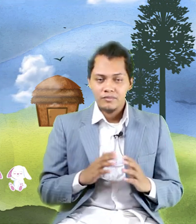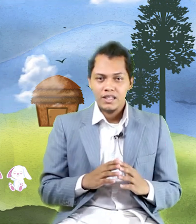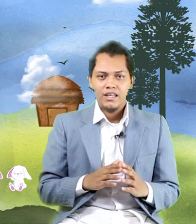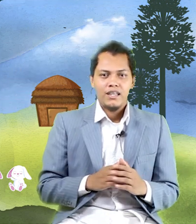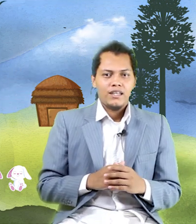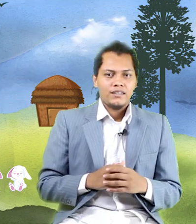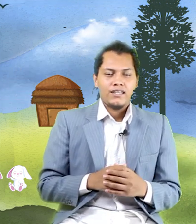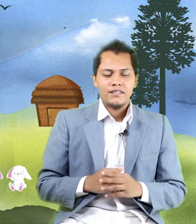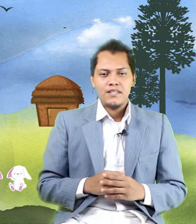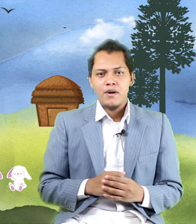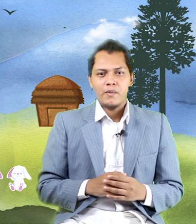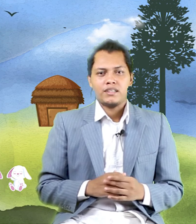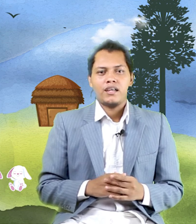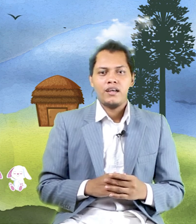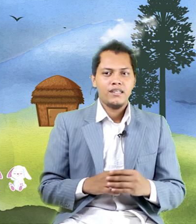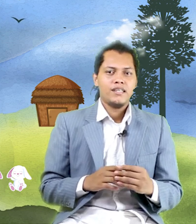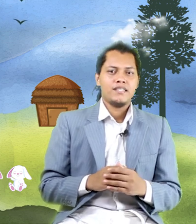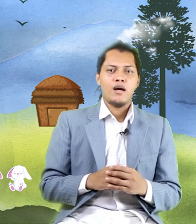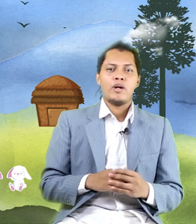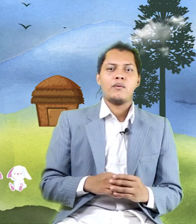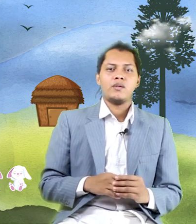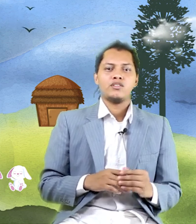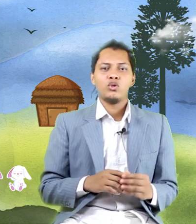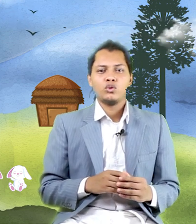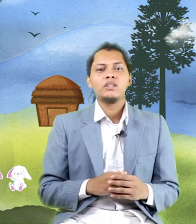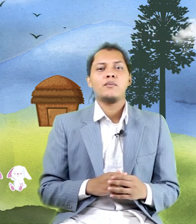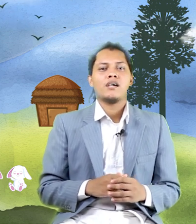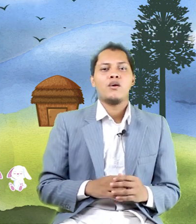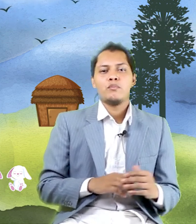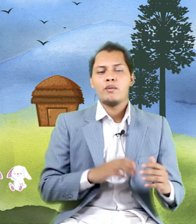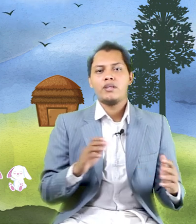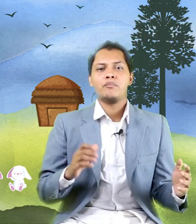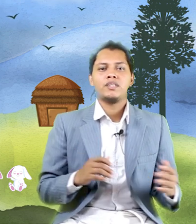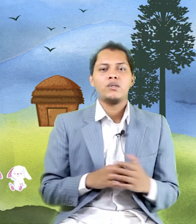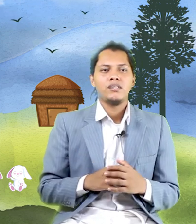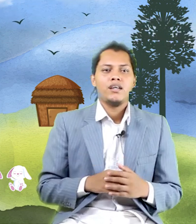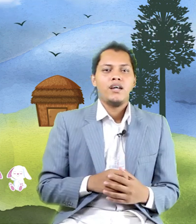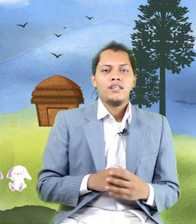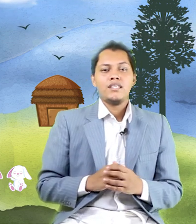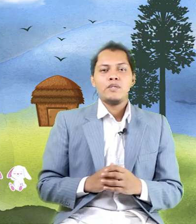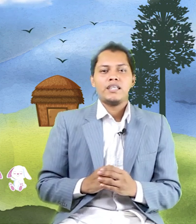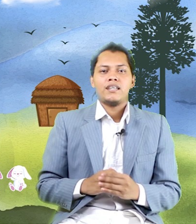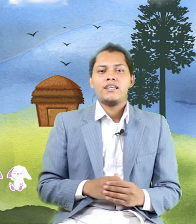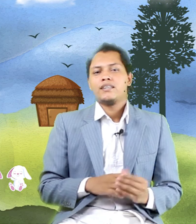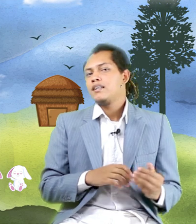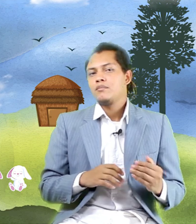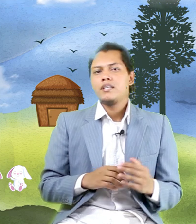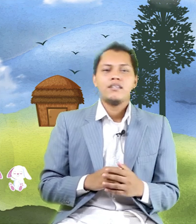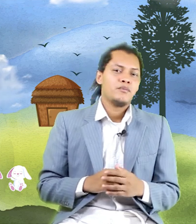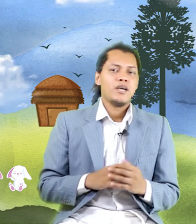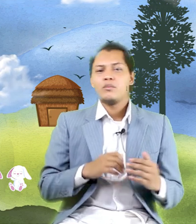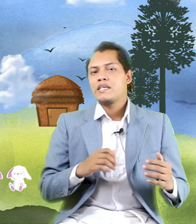te tahti tiba kata nina pala bawa serutun tabak kau lapi lapi Limi kata liga